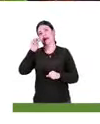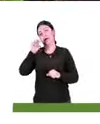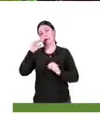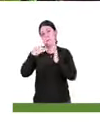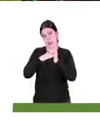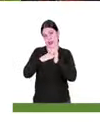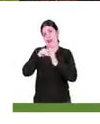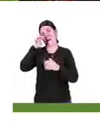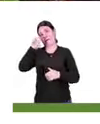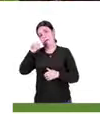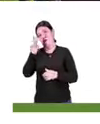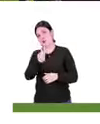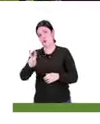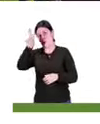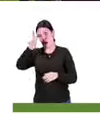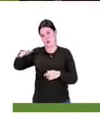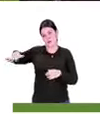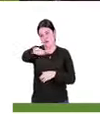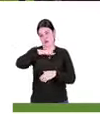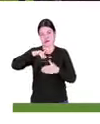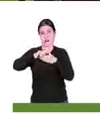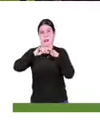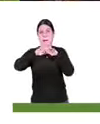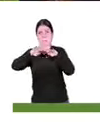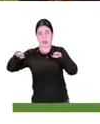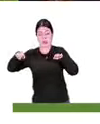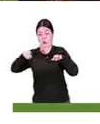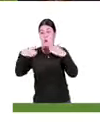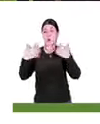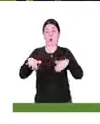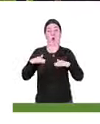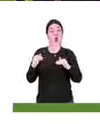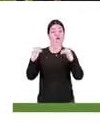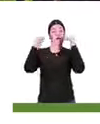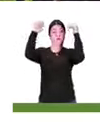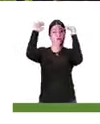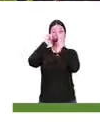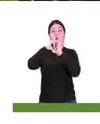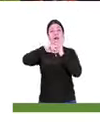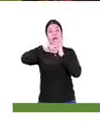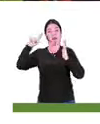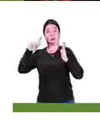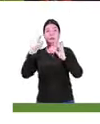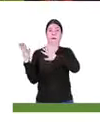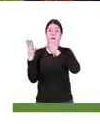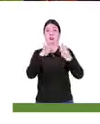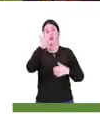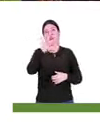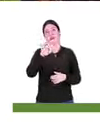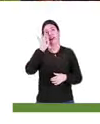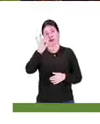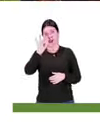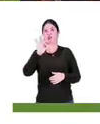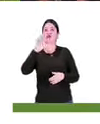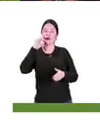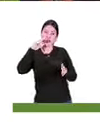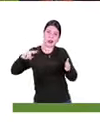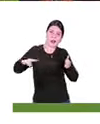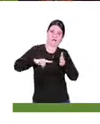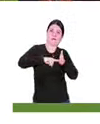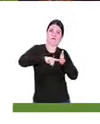está ubicado. En este patio, es un patio de última tecnología, va a tener 93 cargadores con una infraestructura